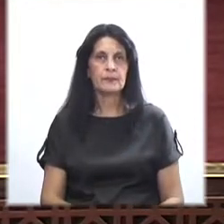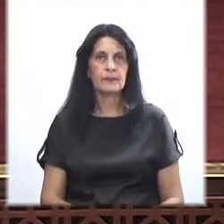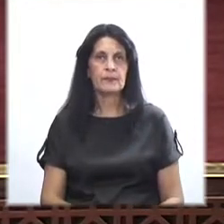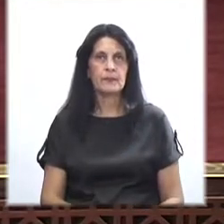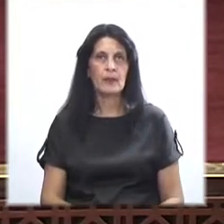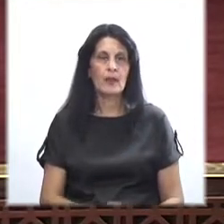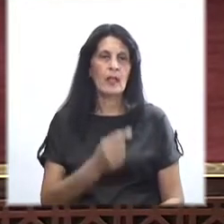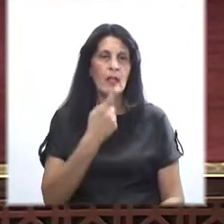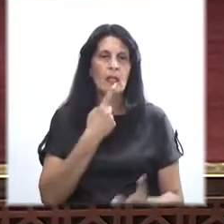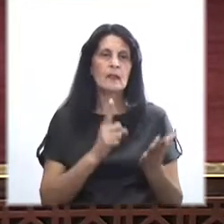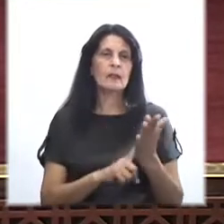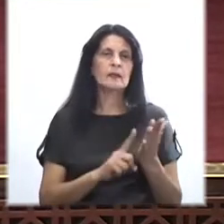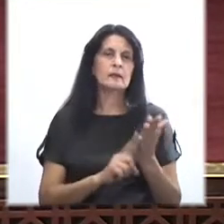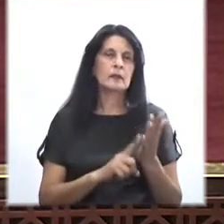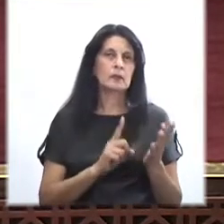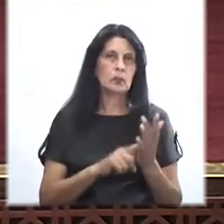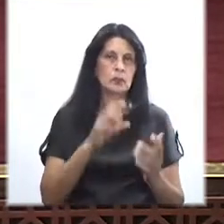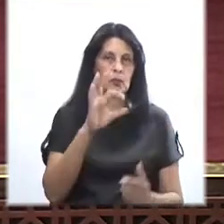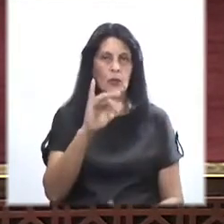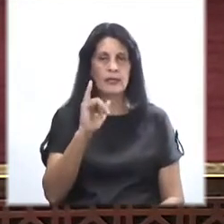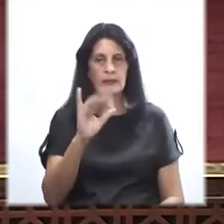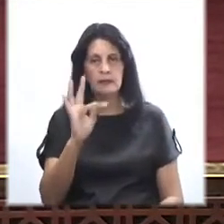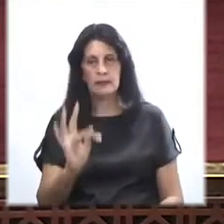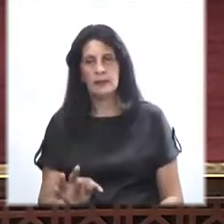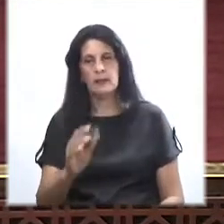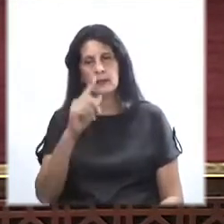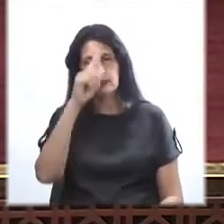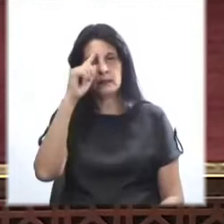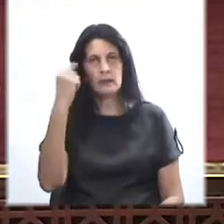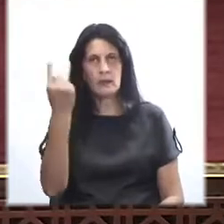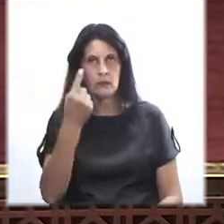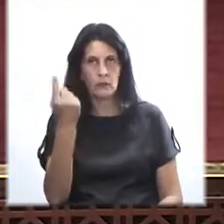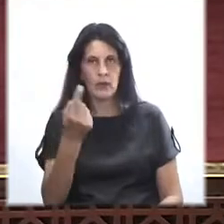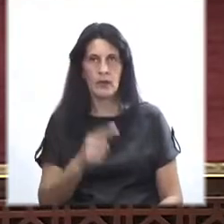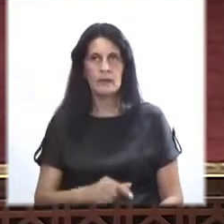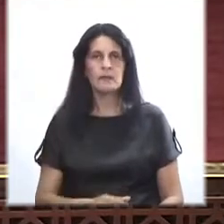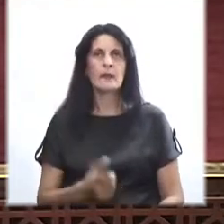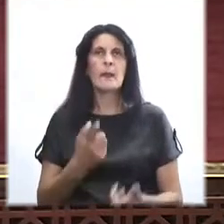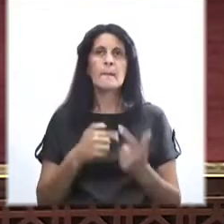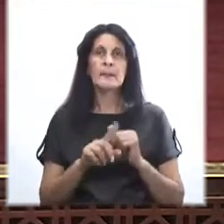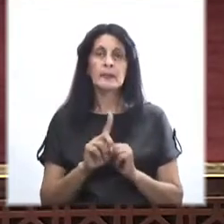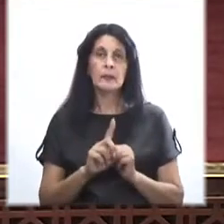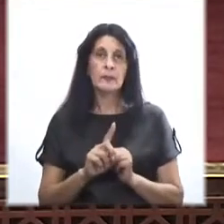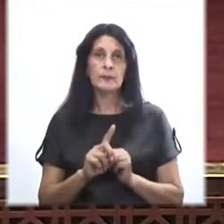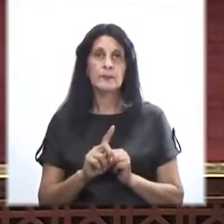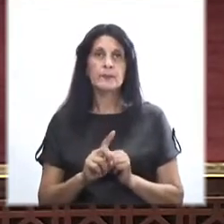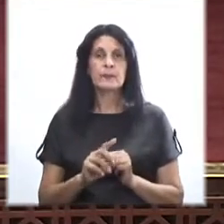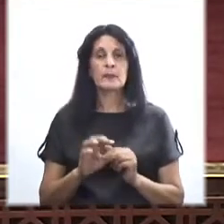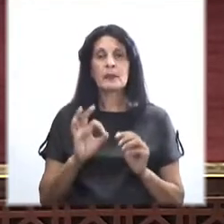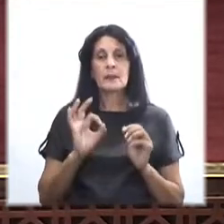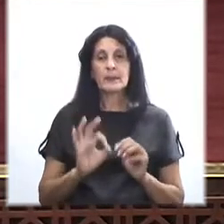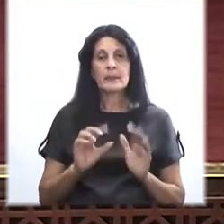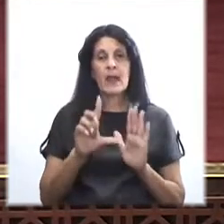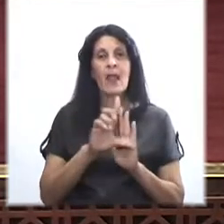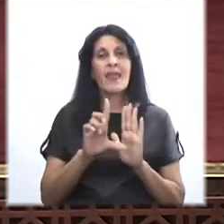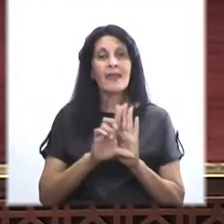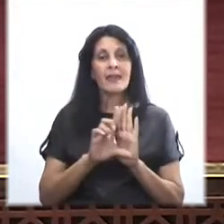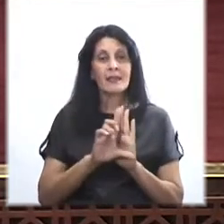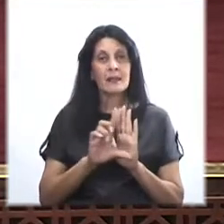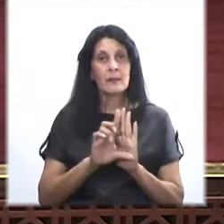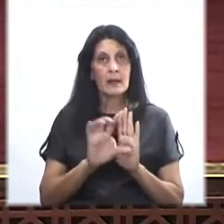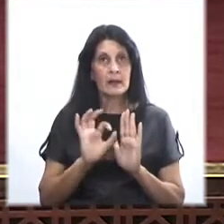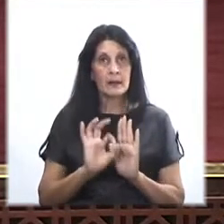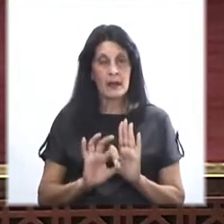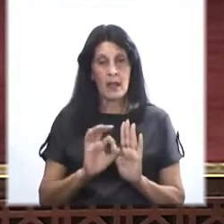de los estatutos de la OIT, de los estatutos internacionales, pero legitimar